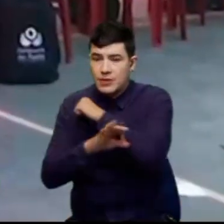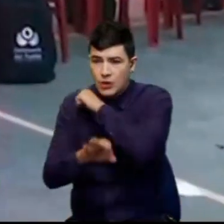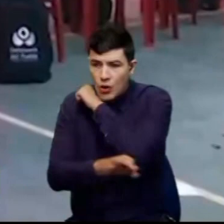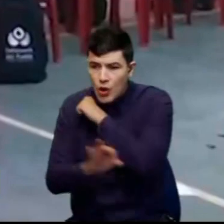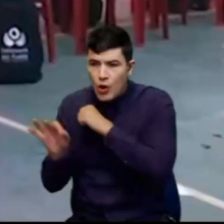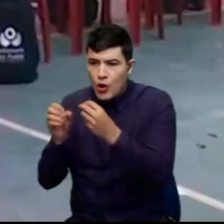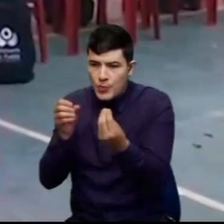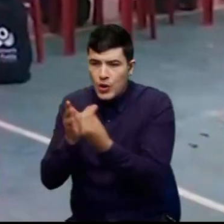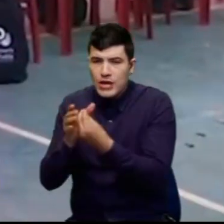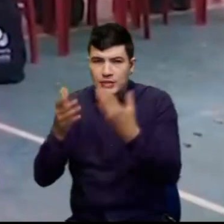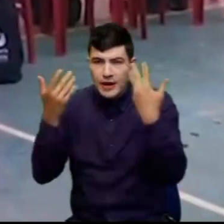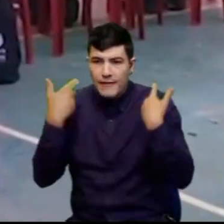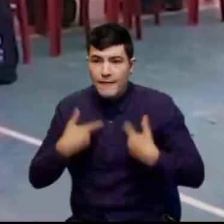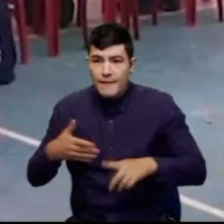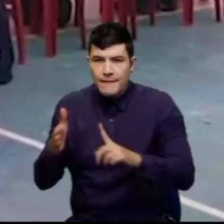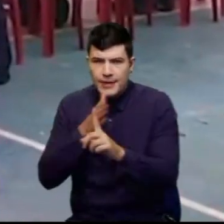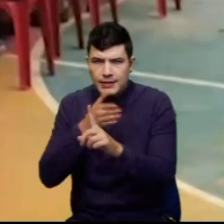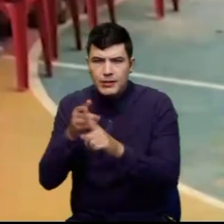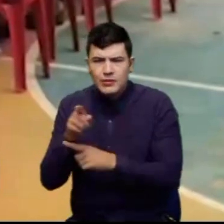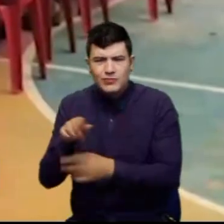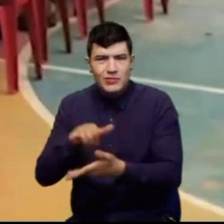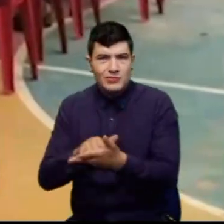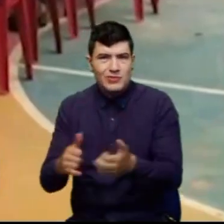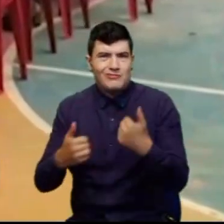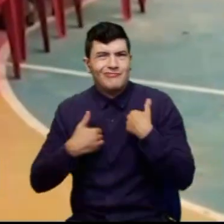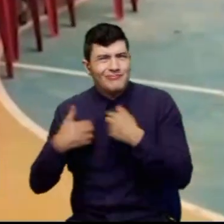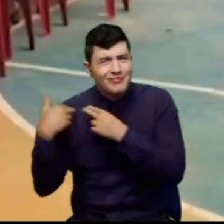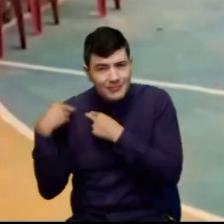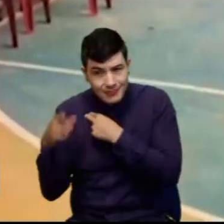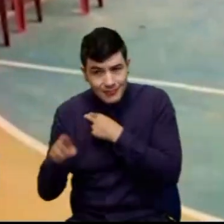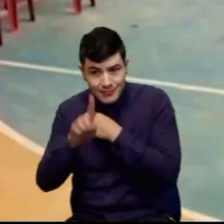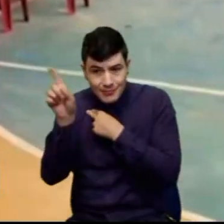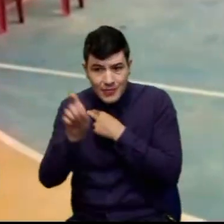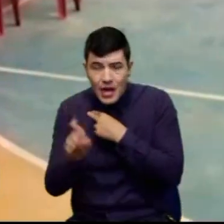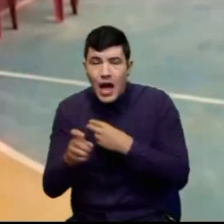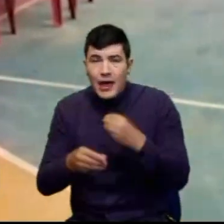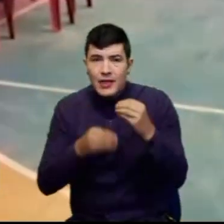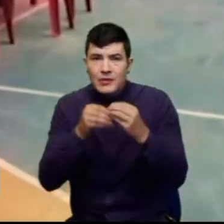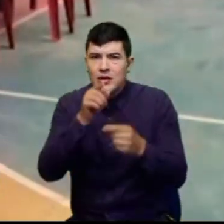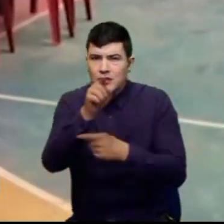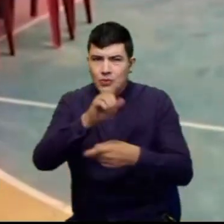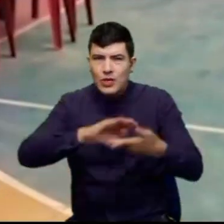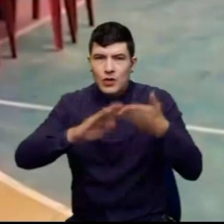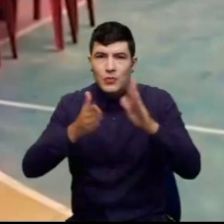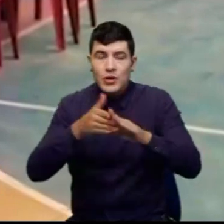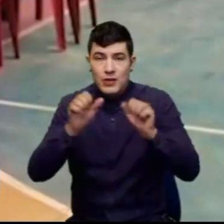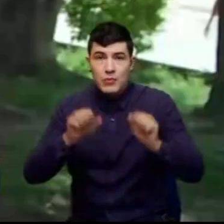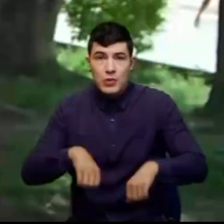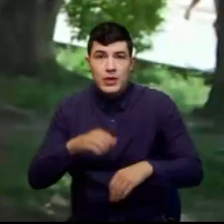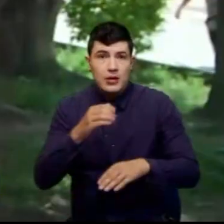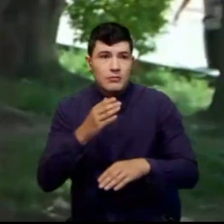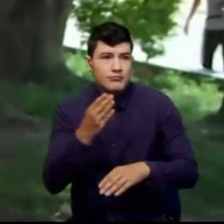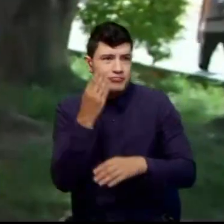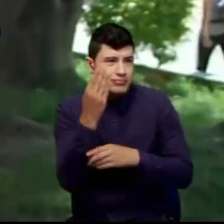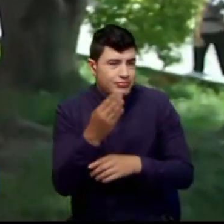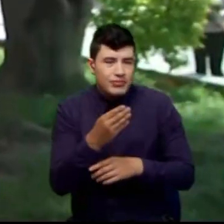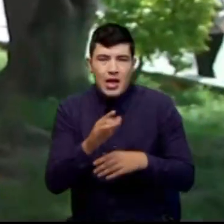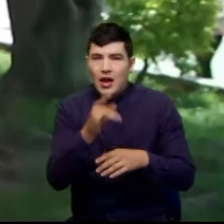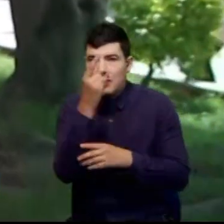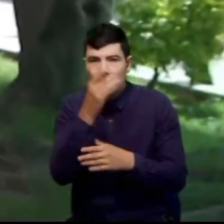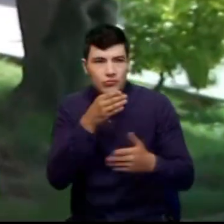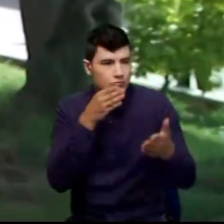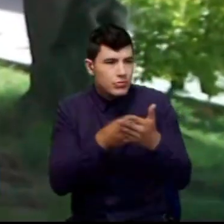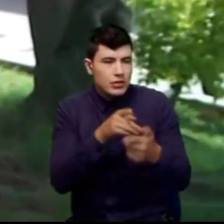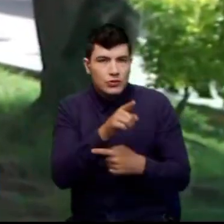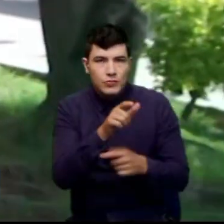psicológicas, retenciones ilegales a la población civil, empadronamientos, señalamientos y estigmatizaciones, utilización de civiles encubiertos en